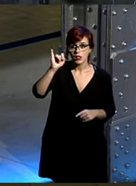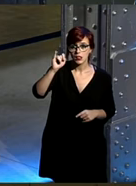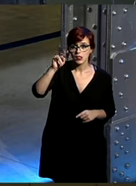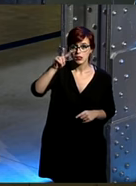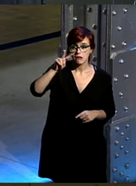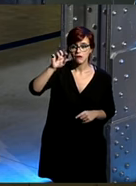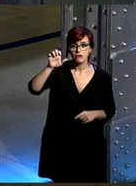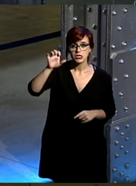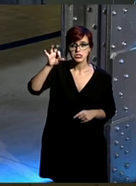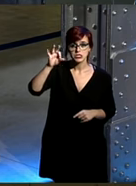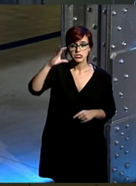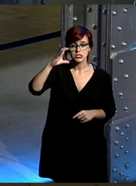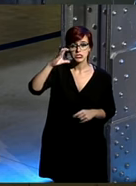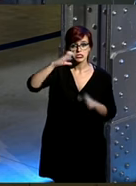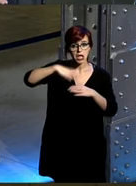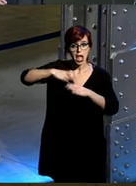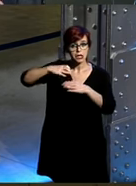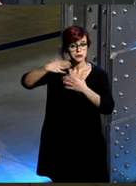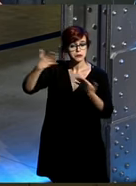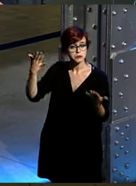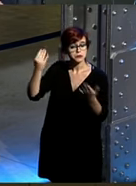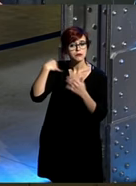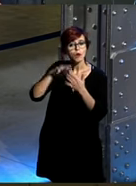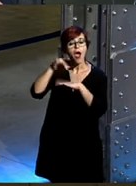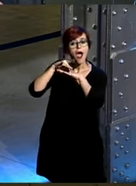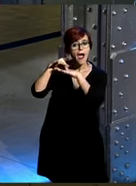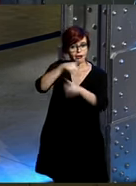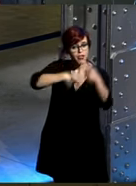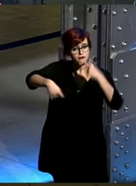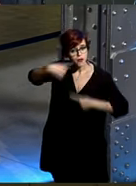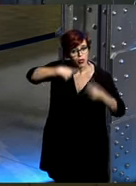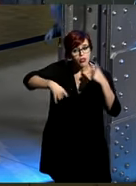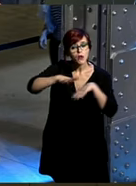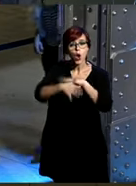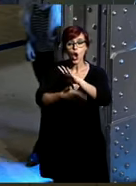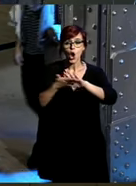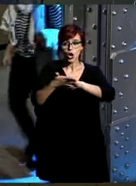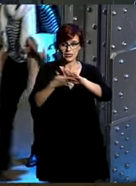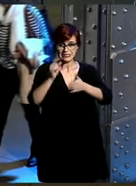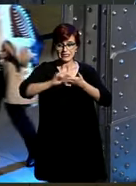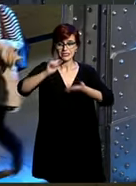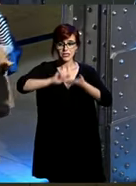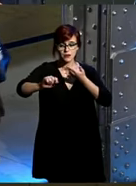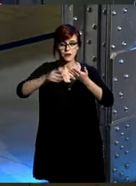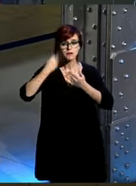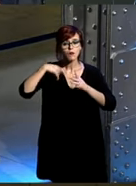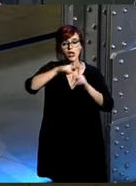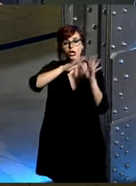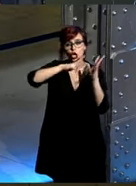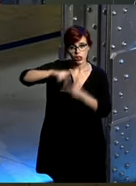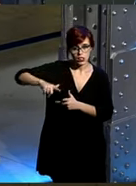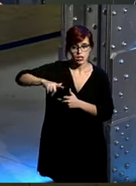un sitio web que usan ya muchas agencias de información porque el sitio escribe